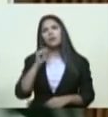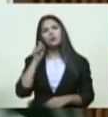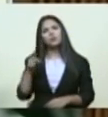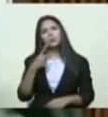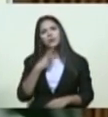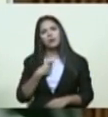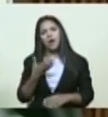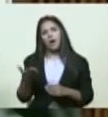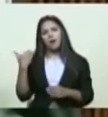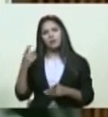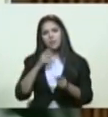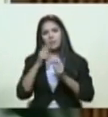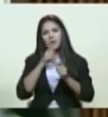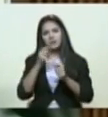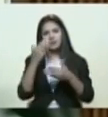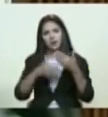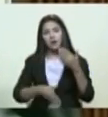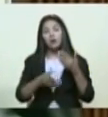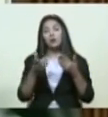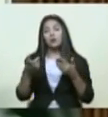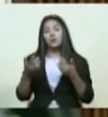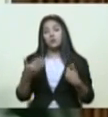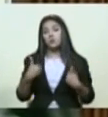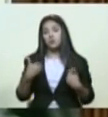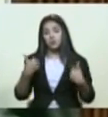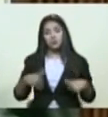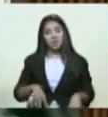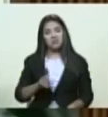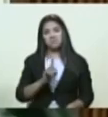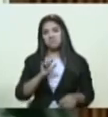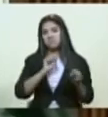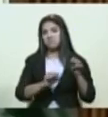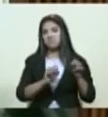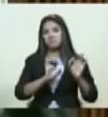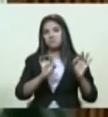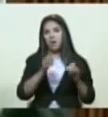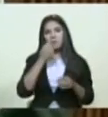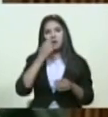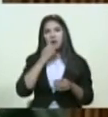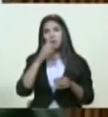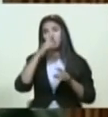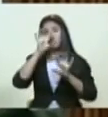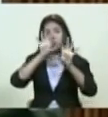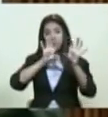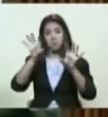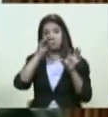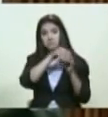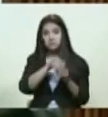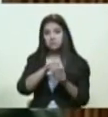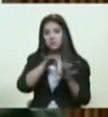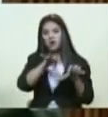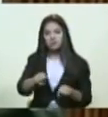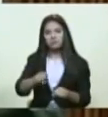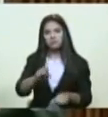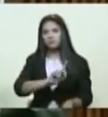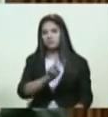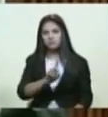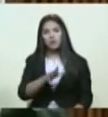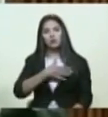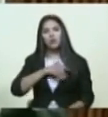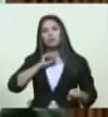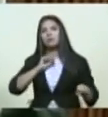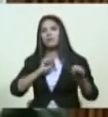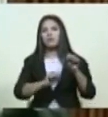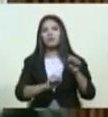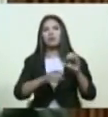en su anterior rueda de prensa que ustedes no se prestarán para intervenciones extranjeras y que estarán justamente defendiendo